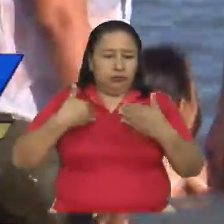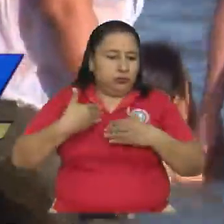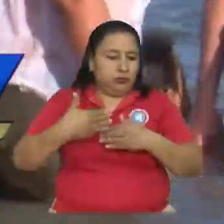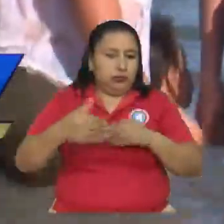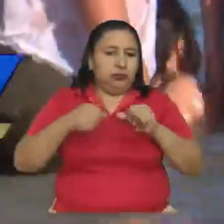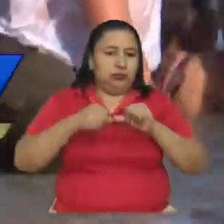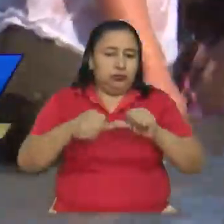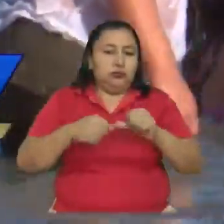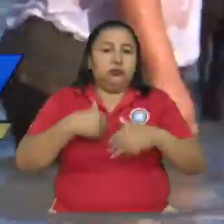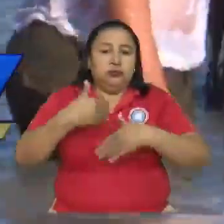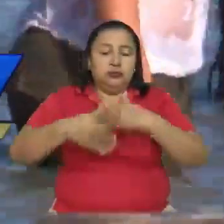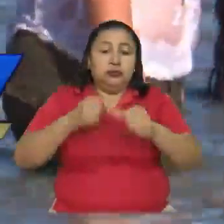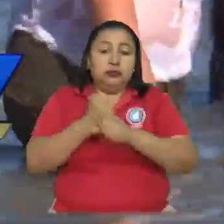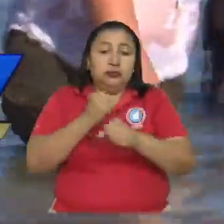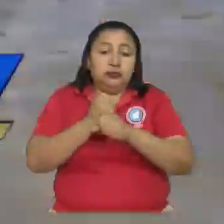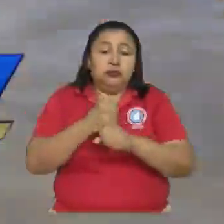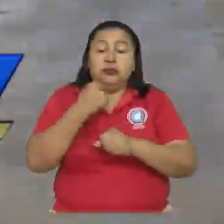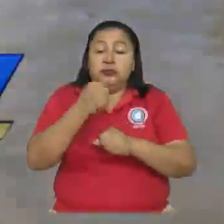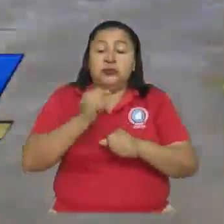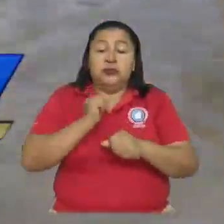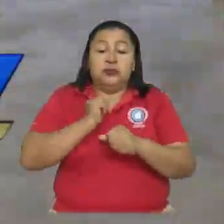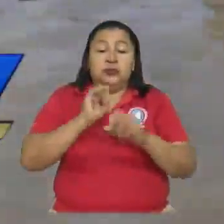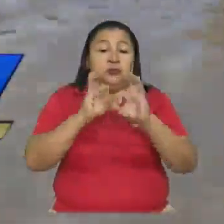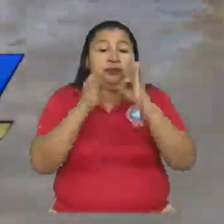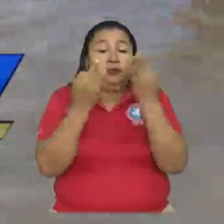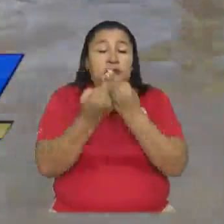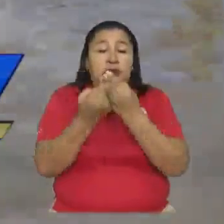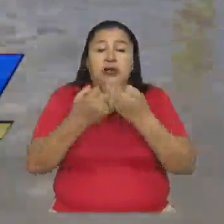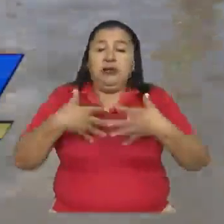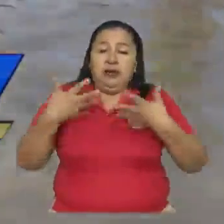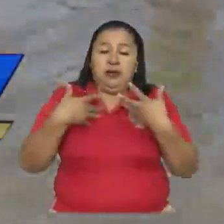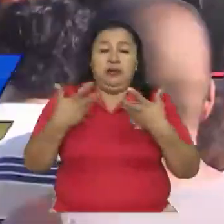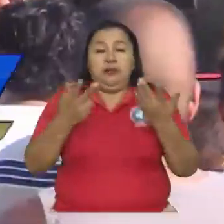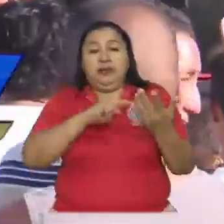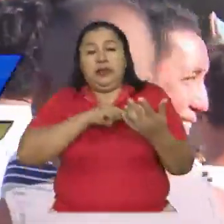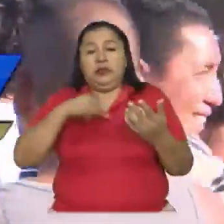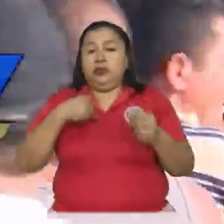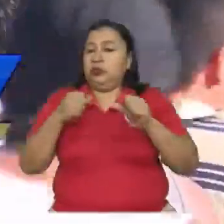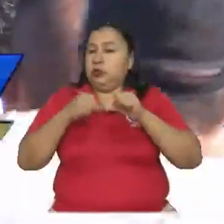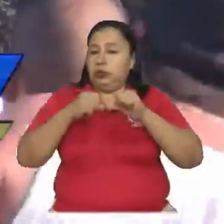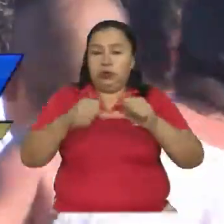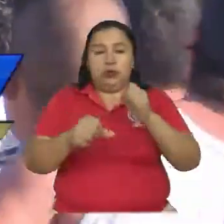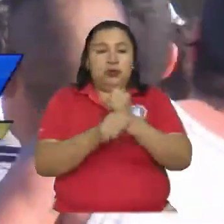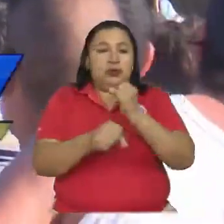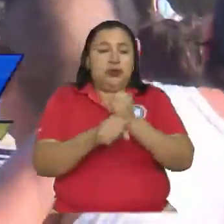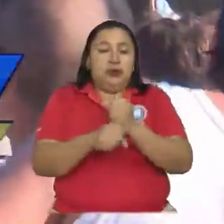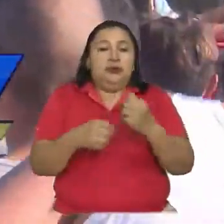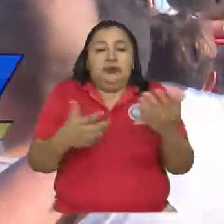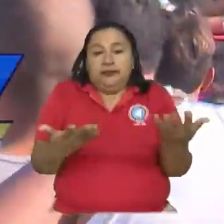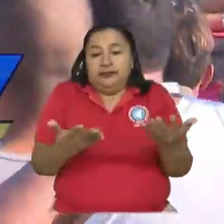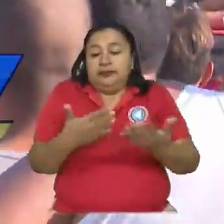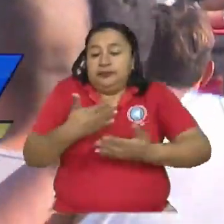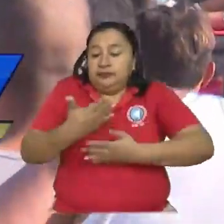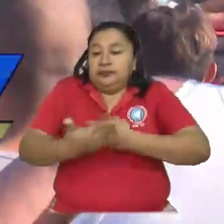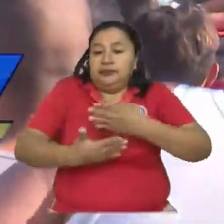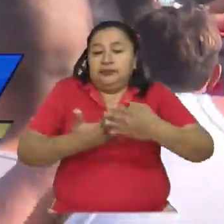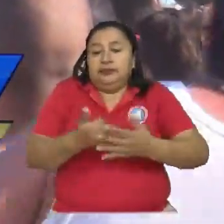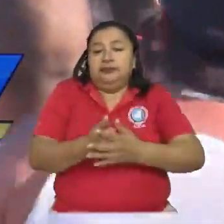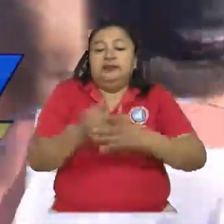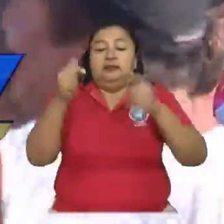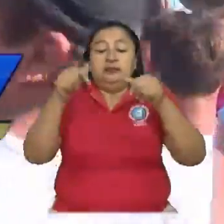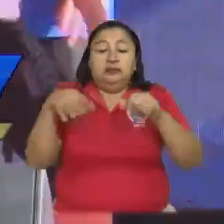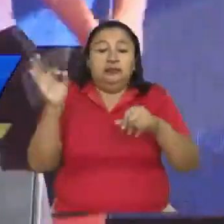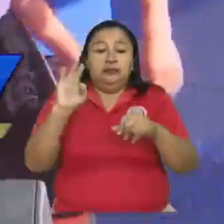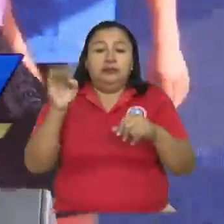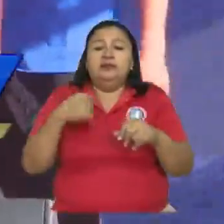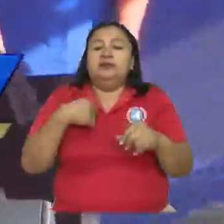es que también el trabajo del INTUR, mientras las familias disfrutan, para nosotros seguimos trabajando. Y en ese